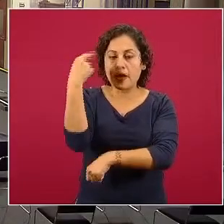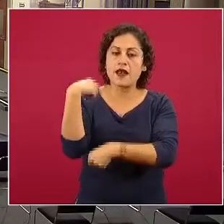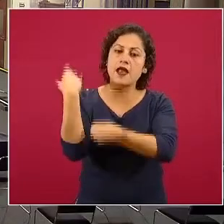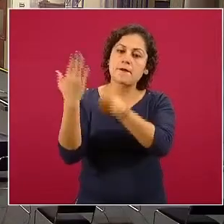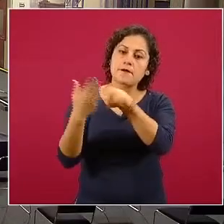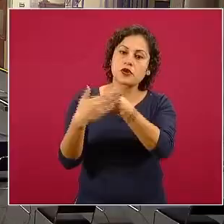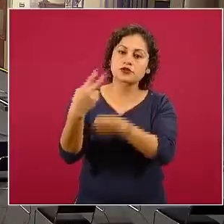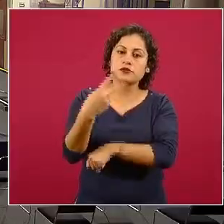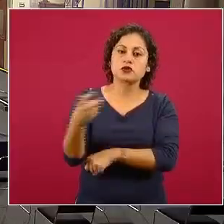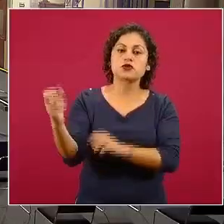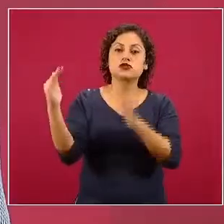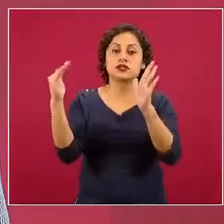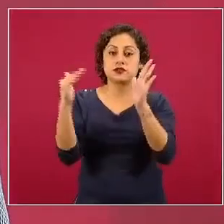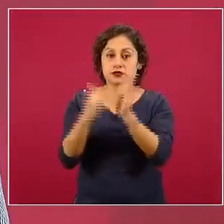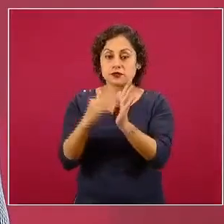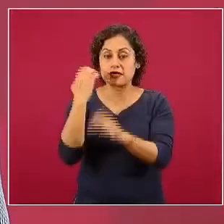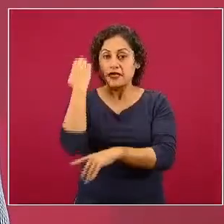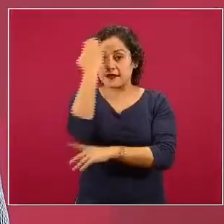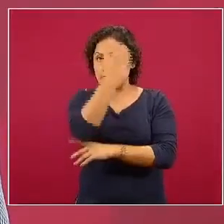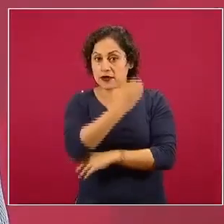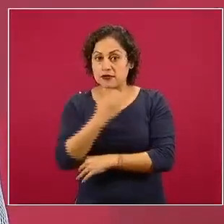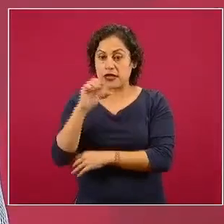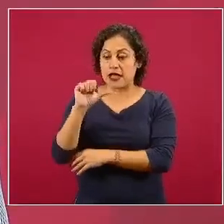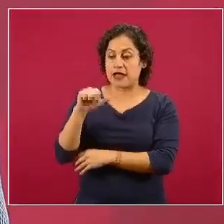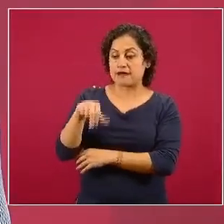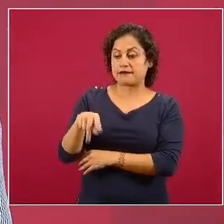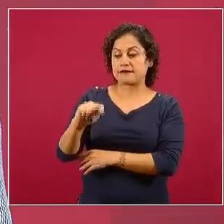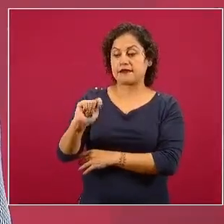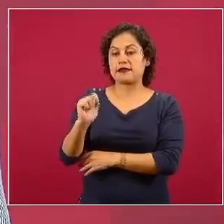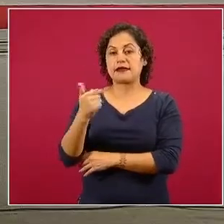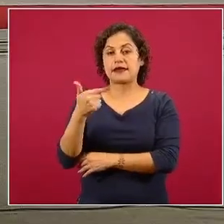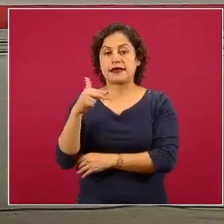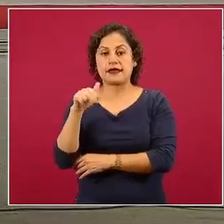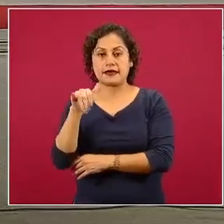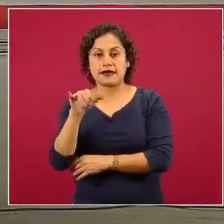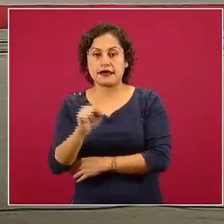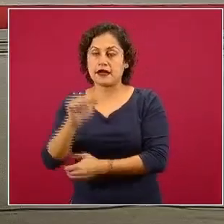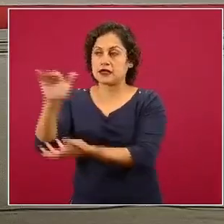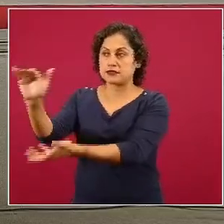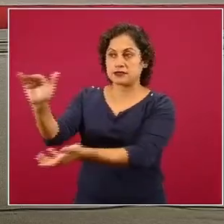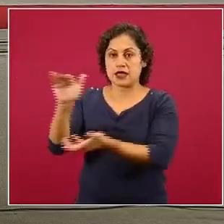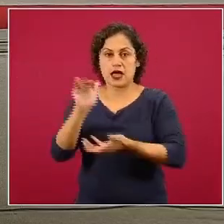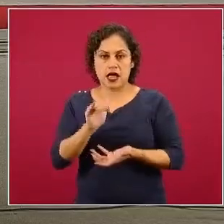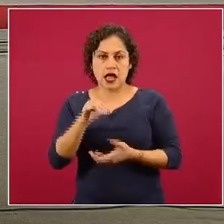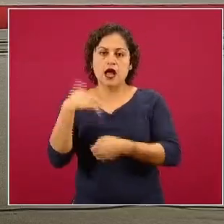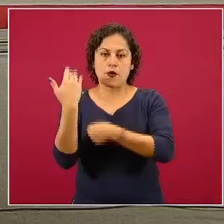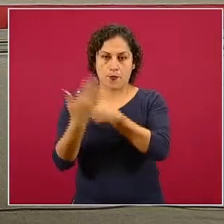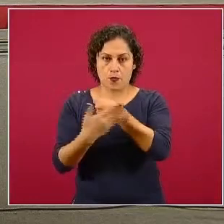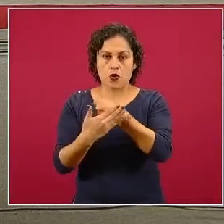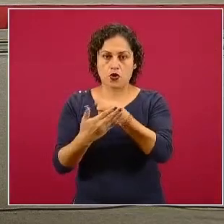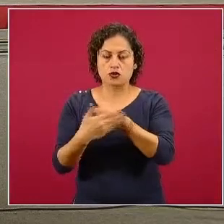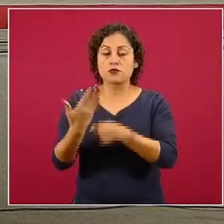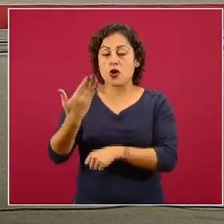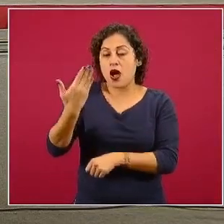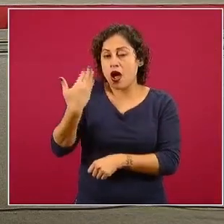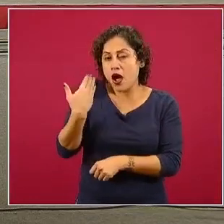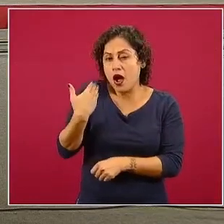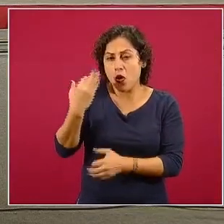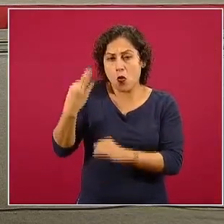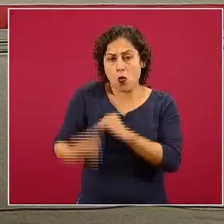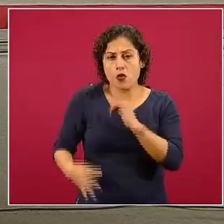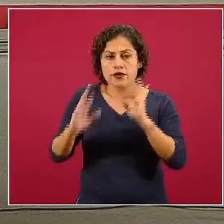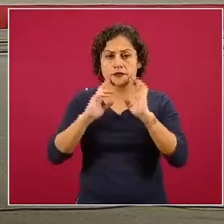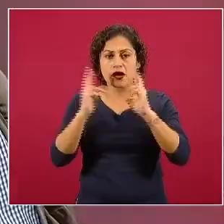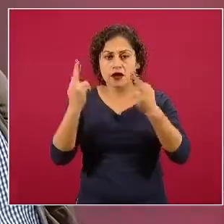pruebas antigénicas que en su momento estarán donando a México lleguen lo antes posible. Nos decían en una última conversación que